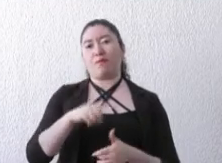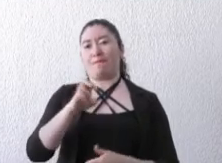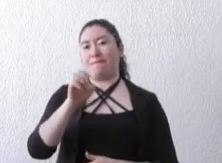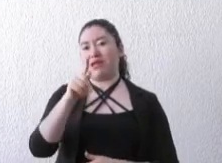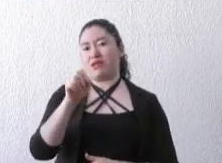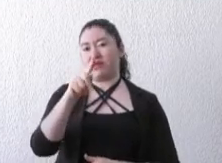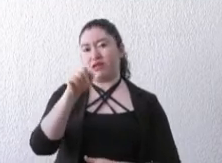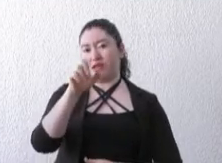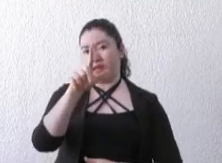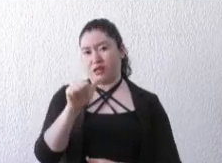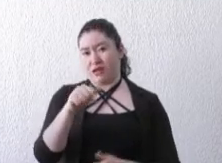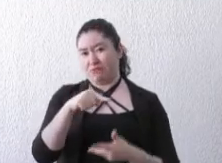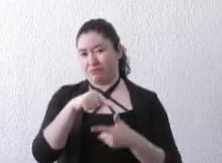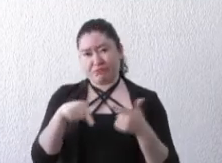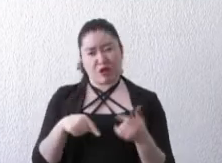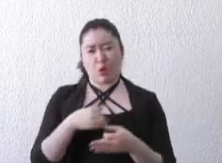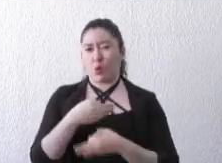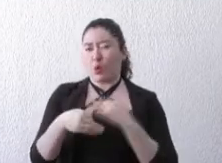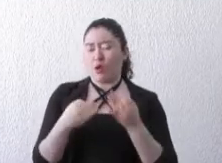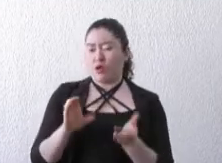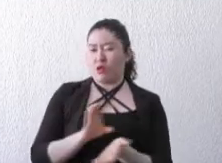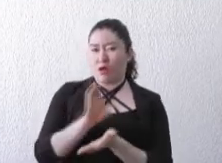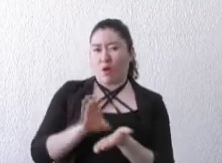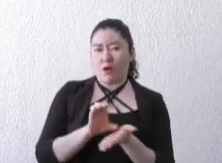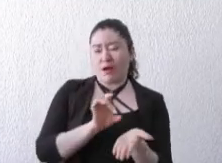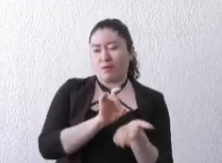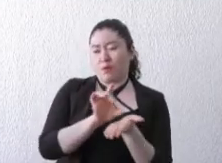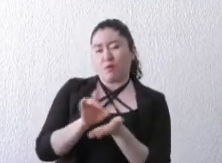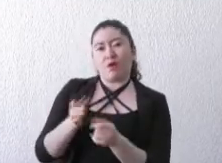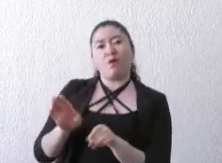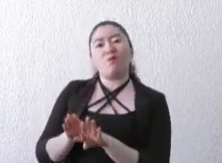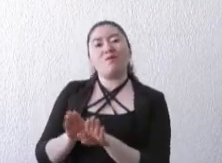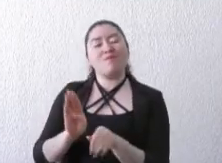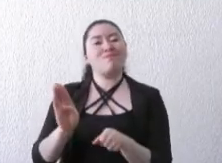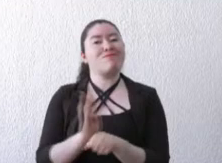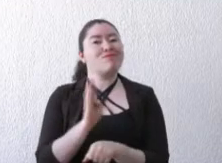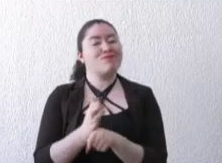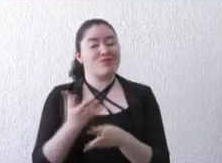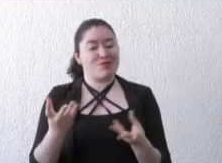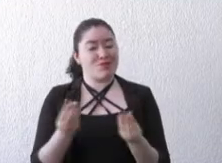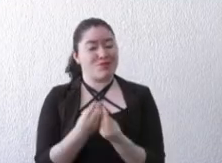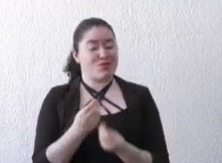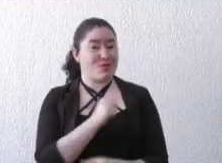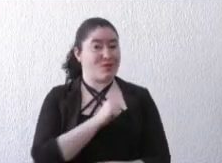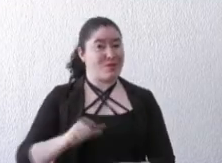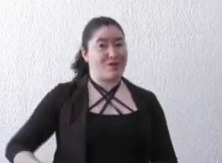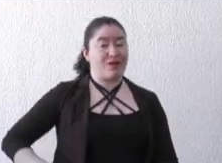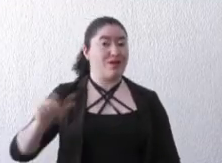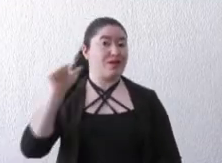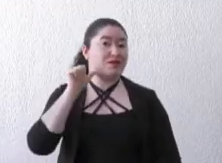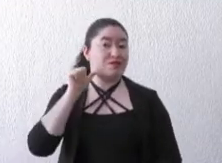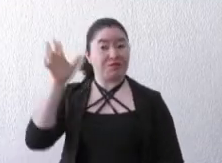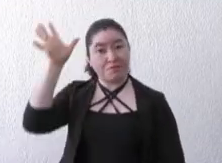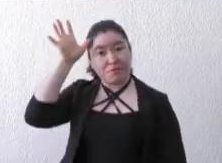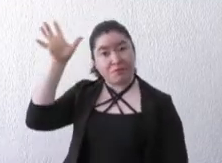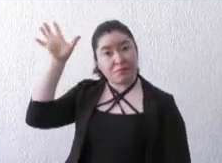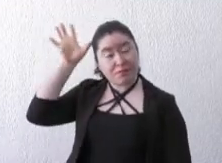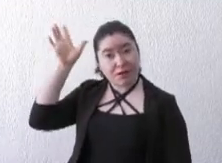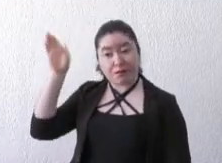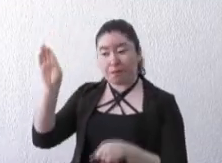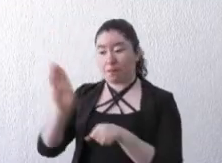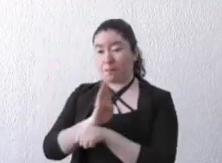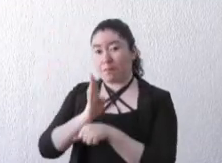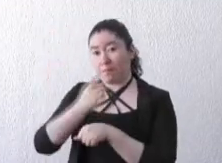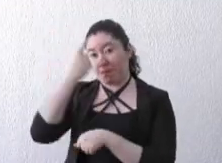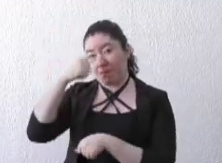colonias que van a ser beneficiadas y junto con la Alcaldía Azcapotzalco y Cuauhtémoc se espera un beneficio para 100,000